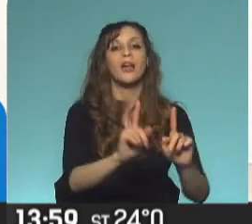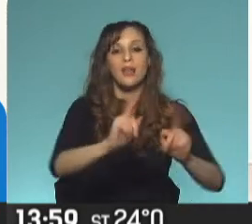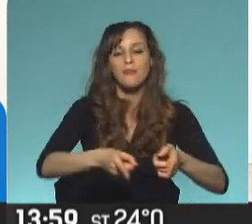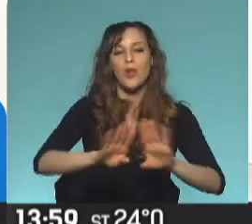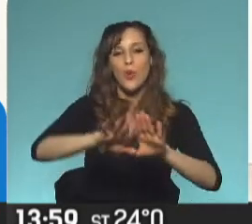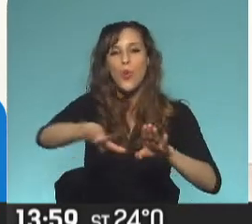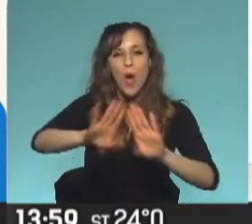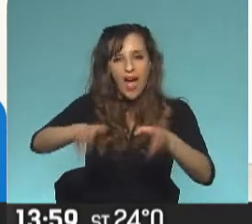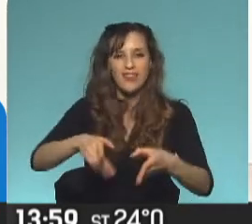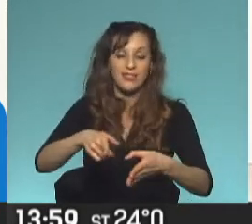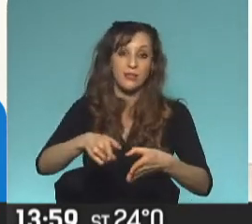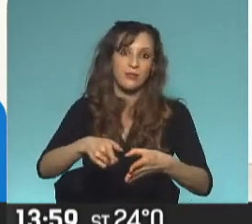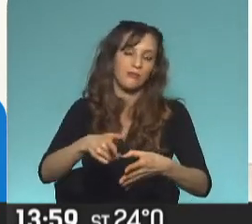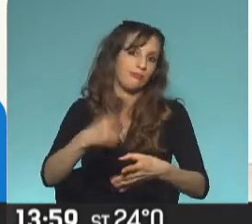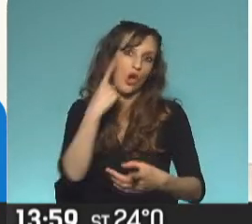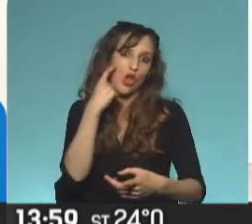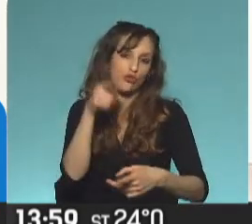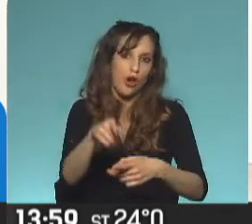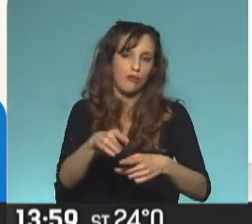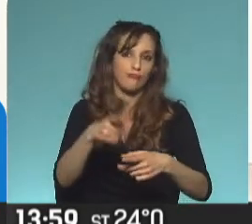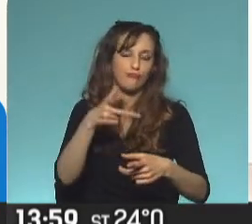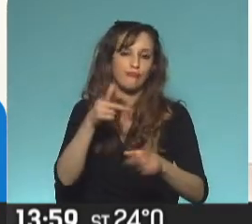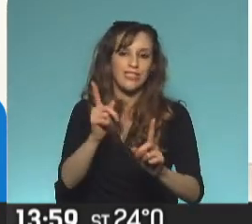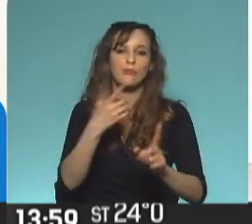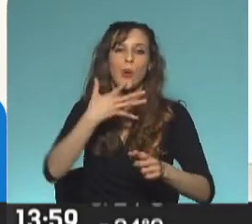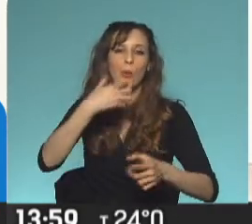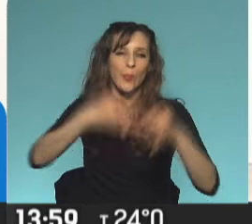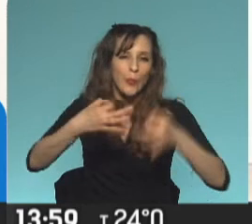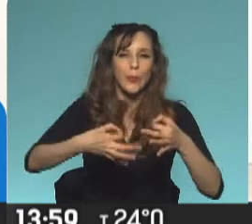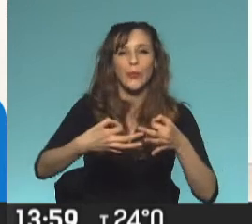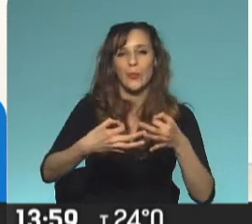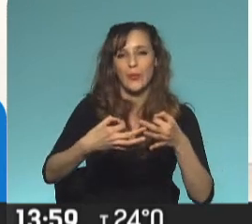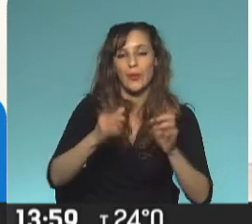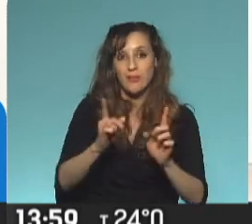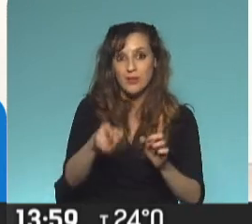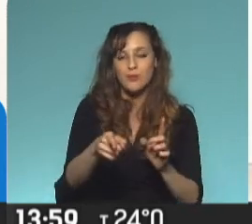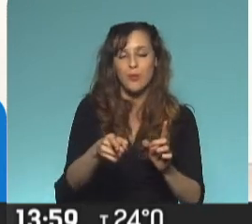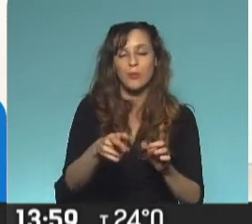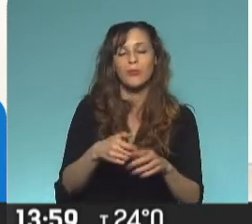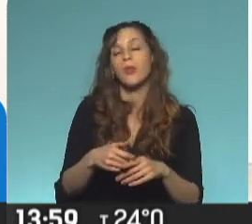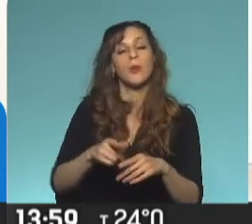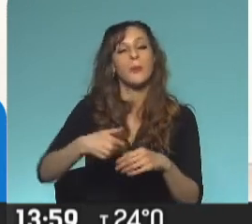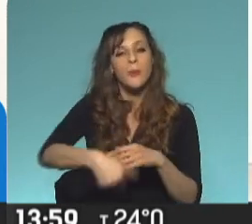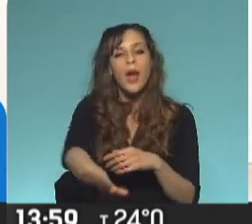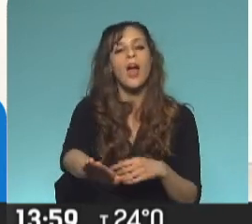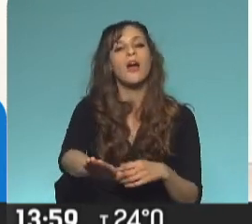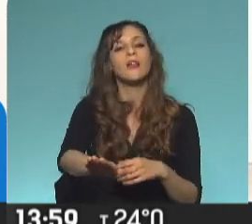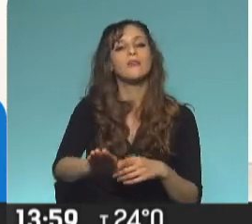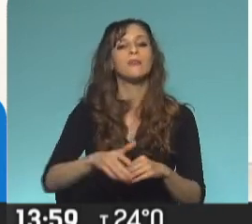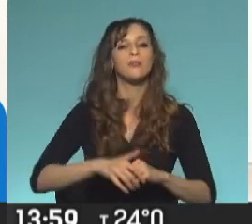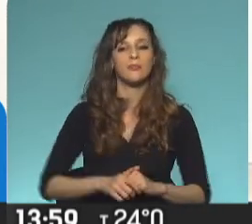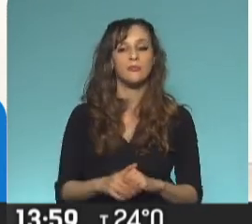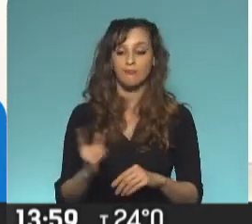que son los que están en contacto directo y permanente con el virus eso nos va a dar a nosotros una